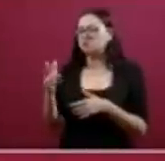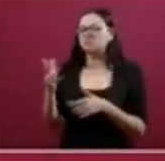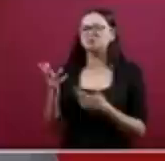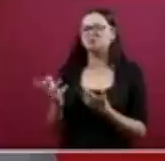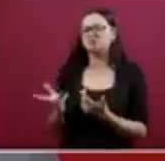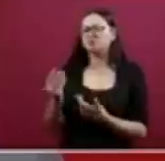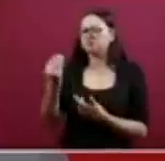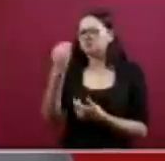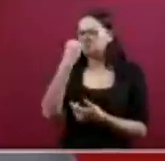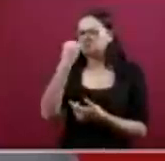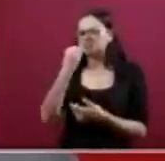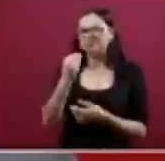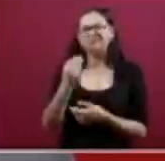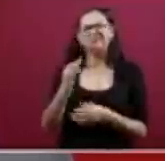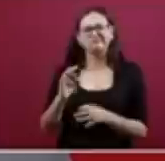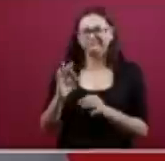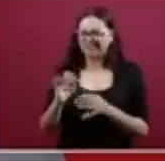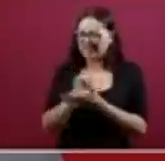bastante limpio,